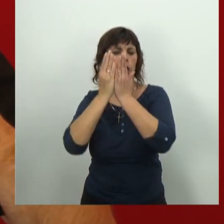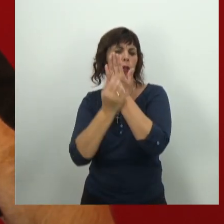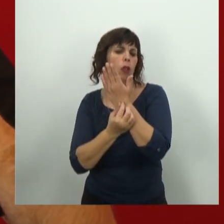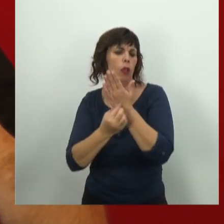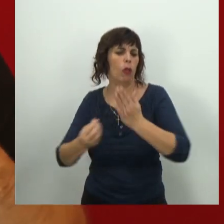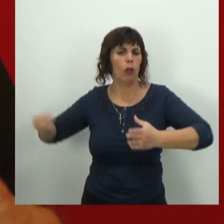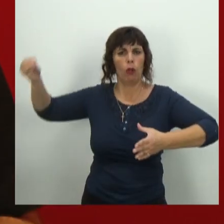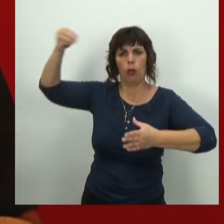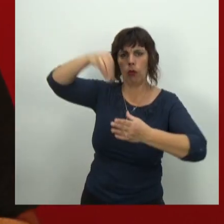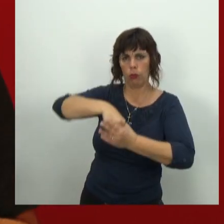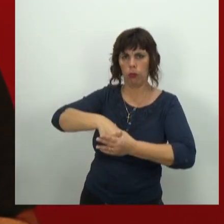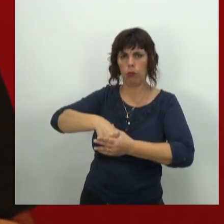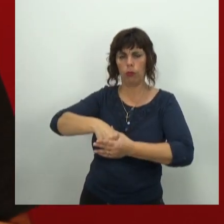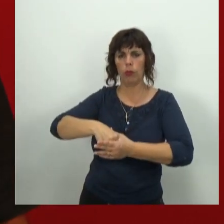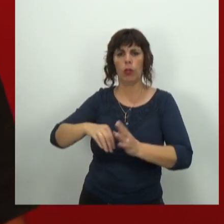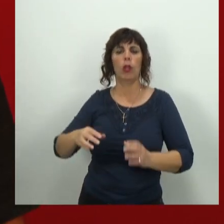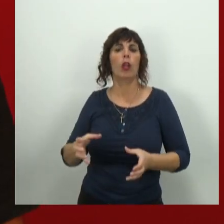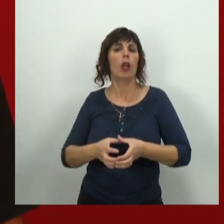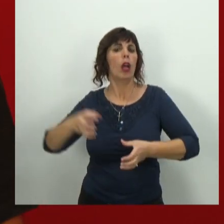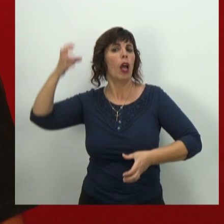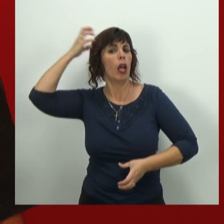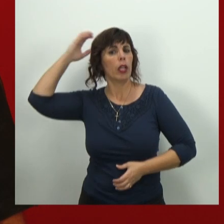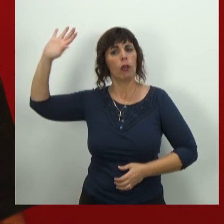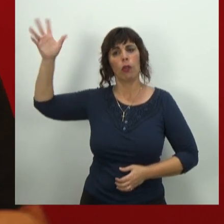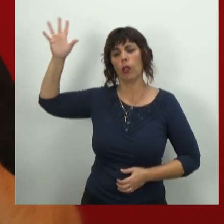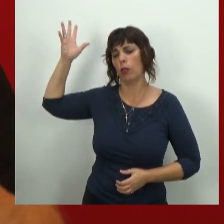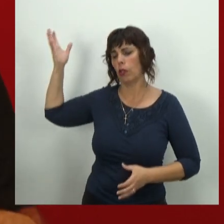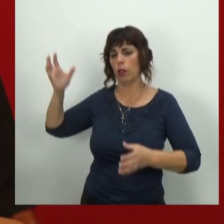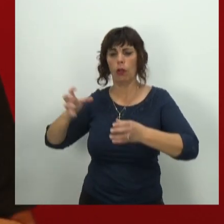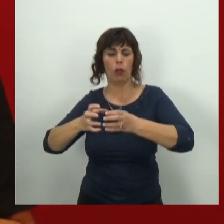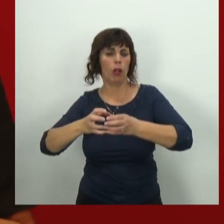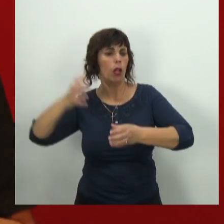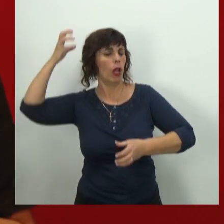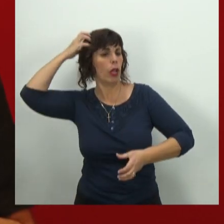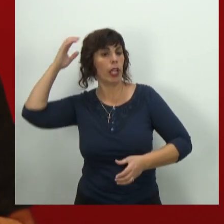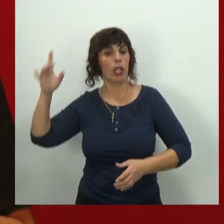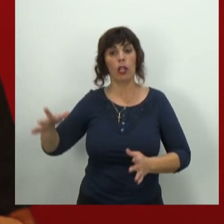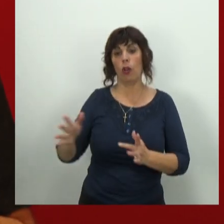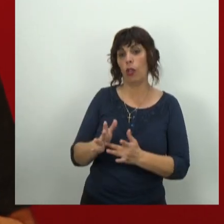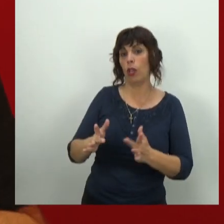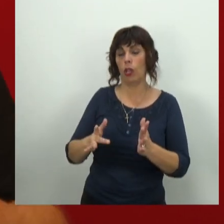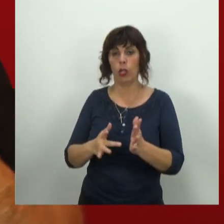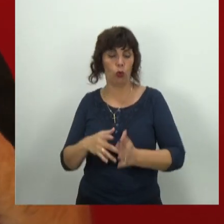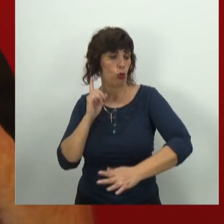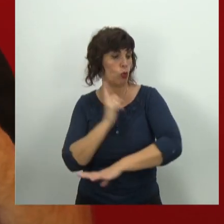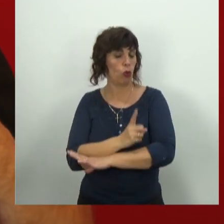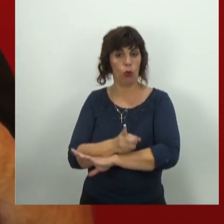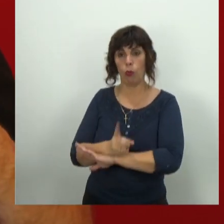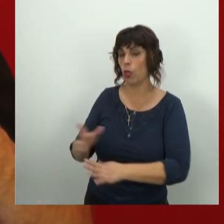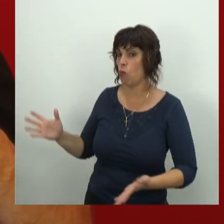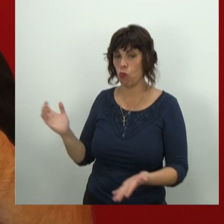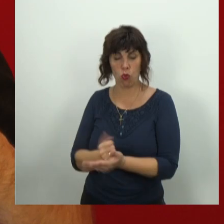cielos, el reino de Jesucristo, el dominio. Cuando Jesucristo